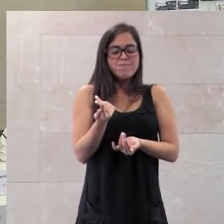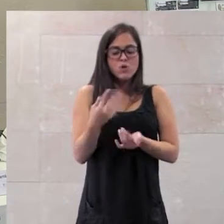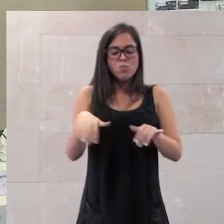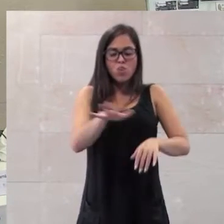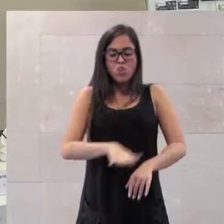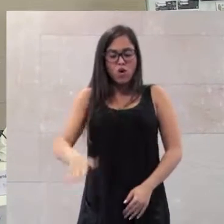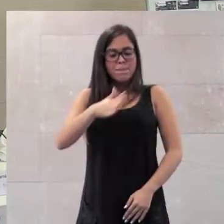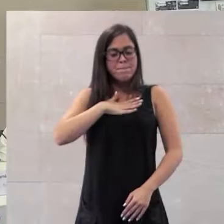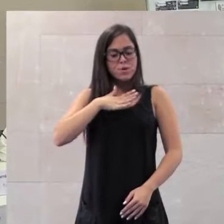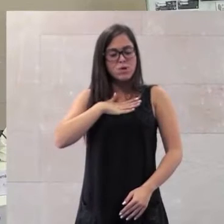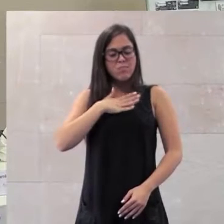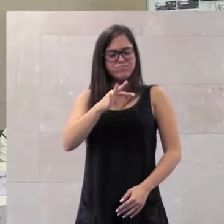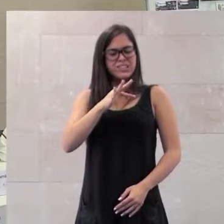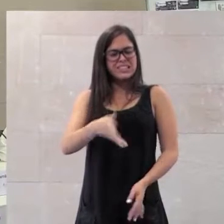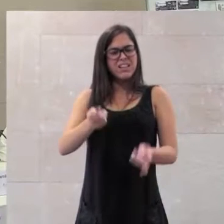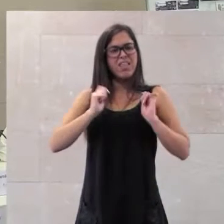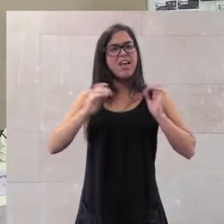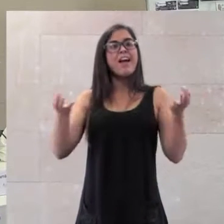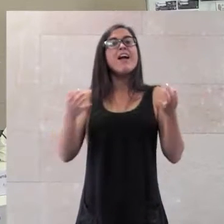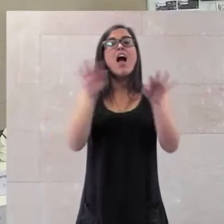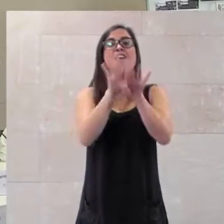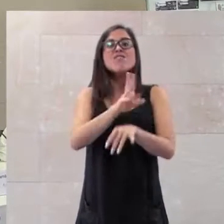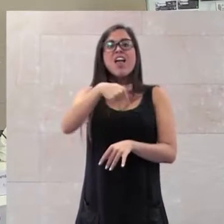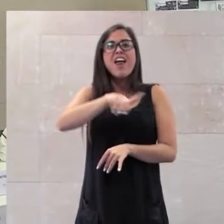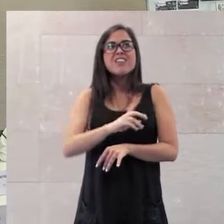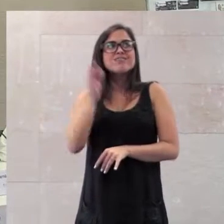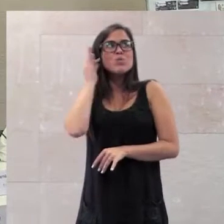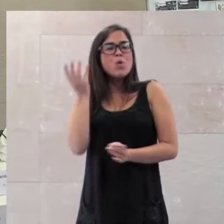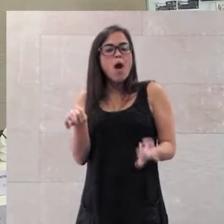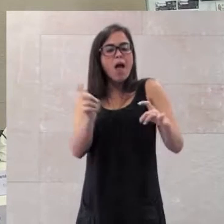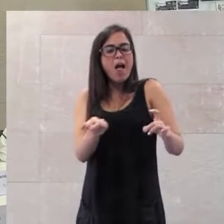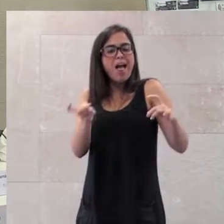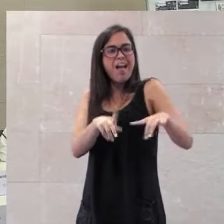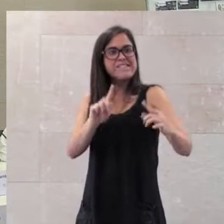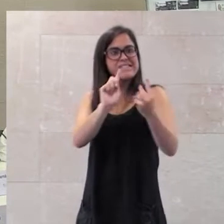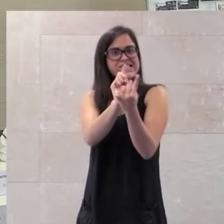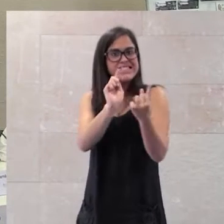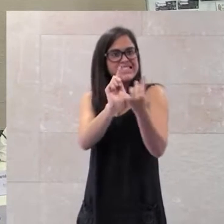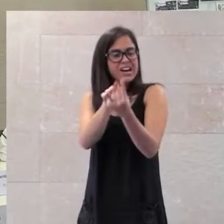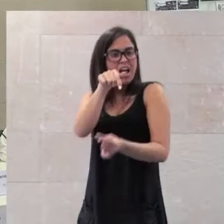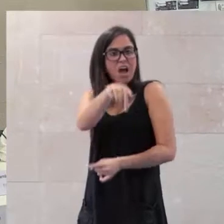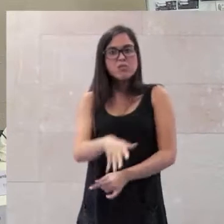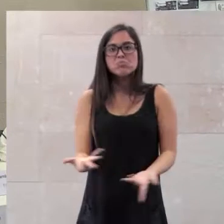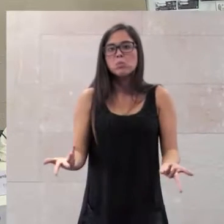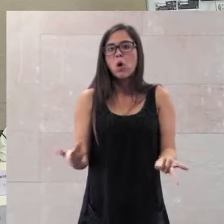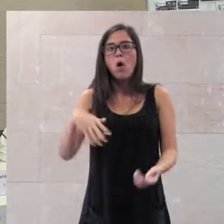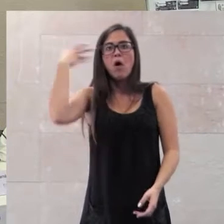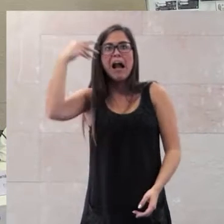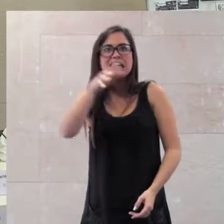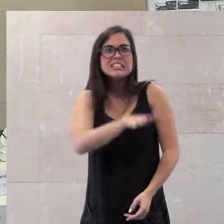propio es que las mujeres nos encontramos ahí. Es como, yo qué sé, las... Gastelecus